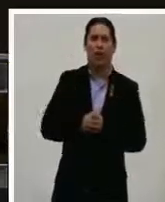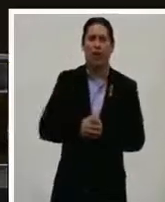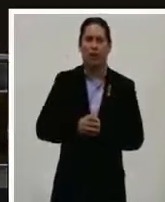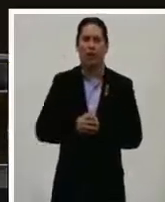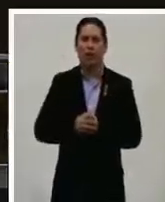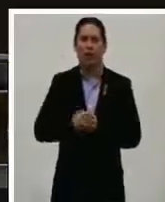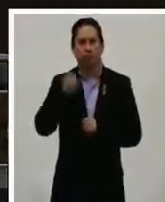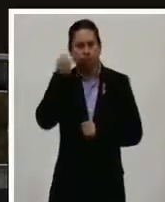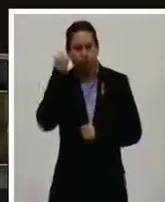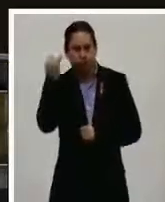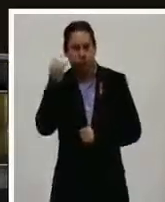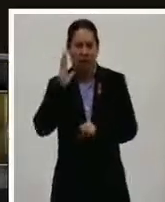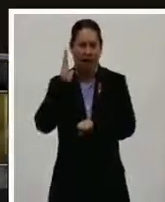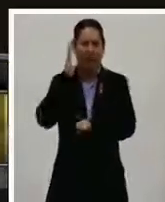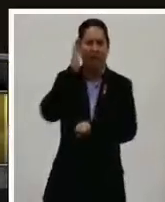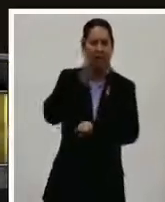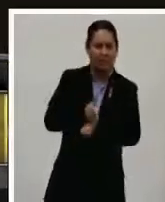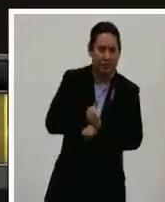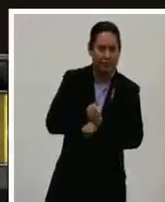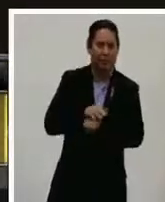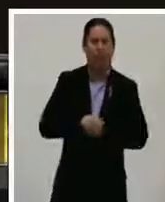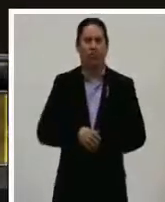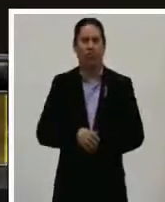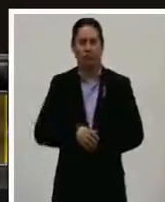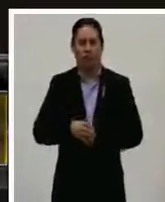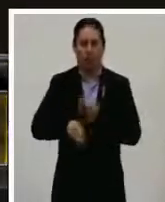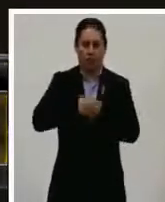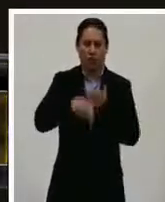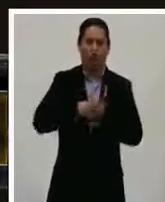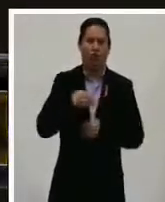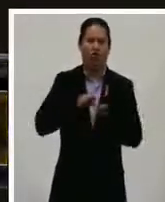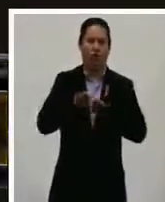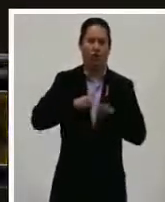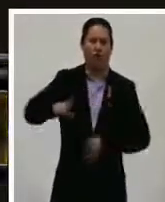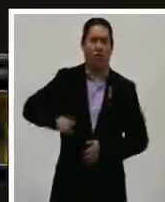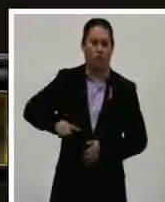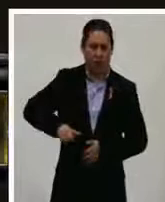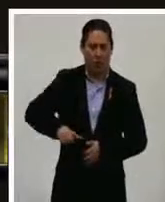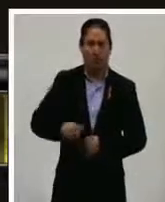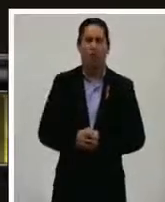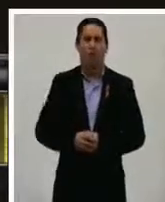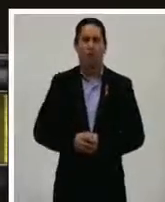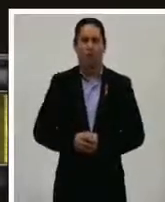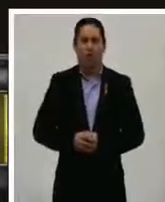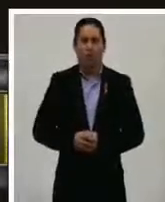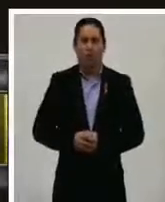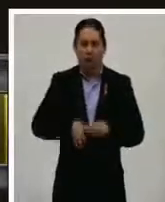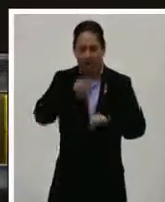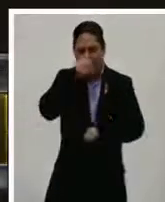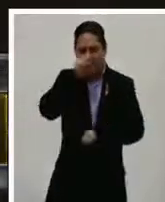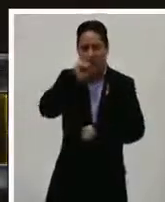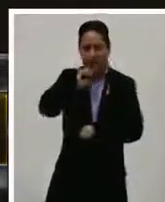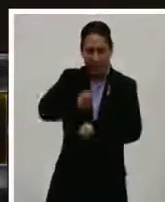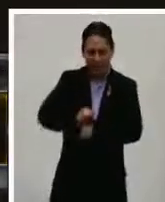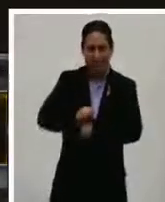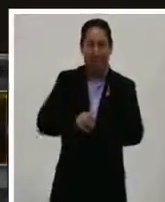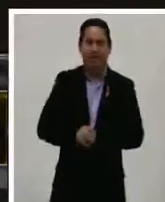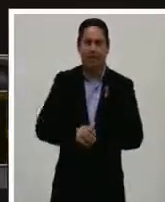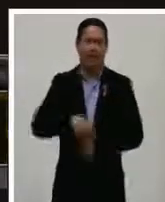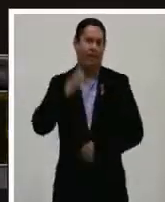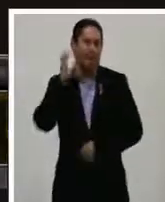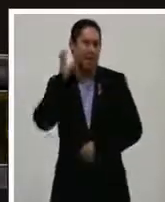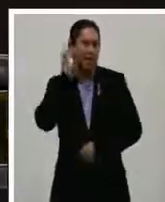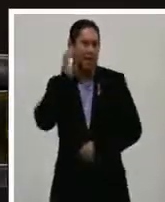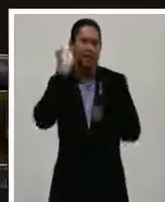remitida por la senadora liliana margarita valdez martínez secretaria de la cámara de senadores del congreso de la